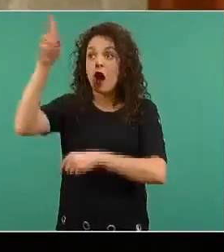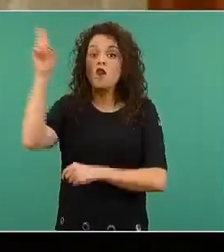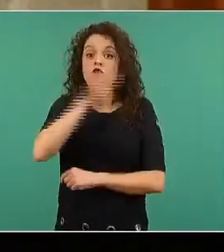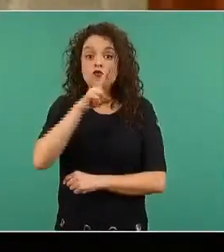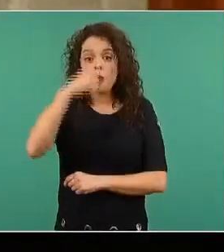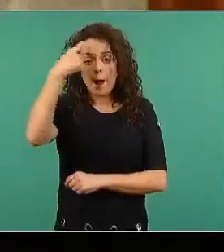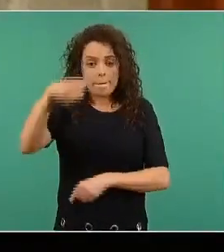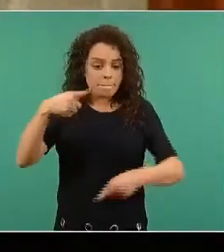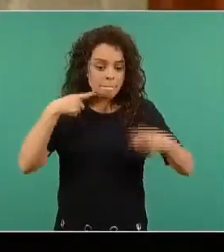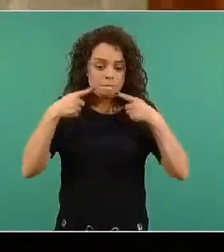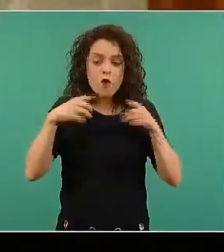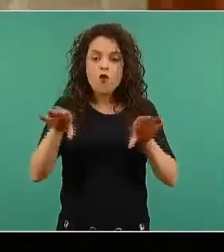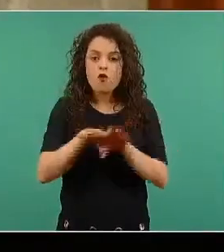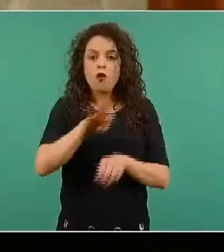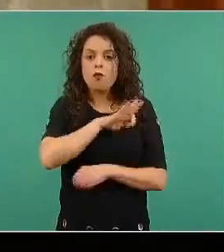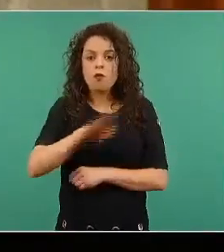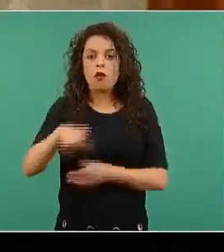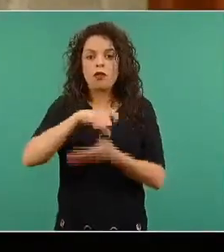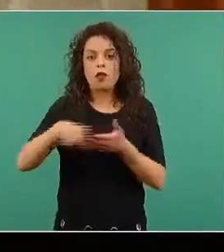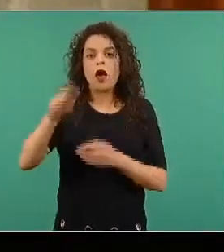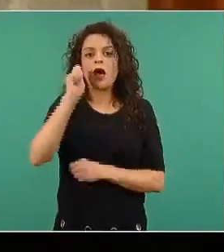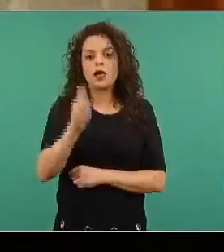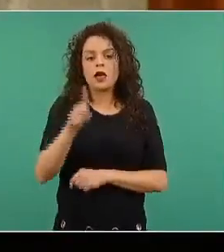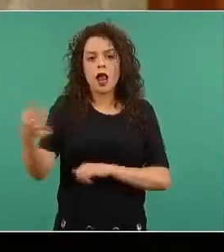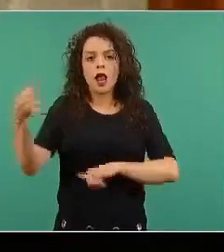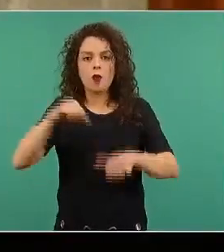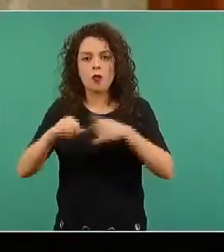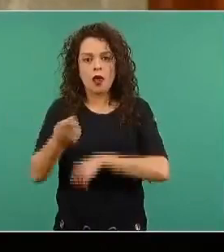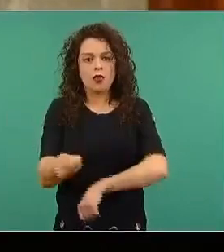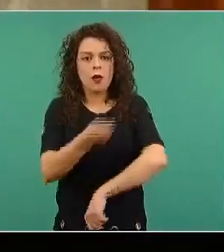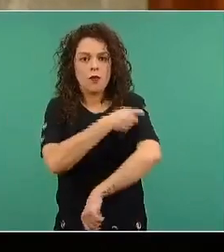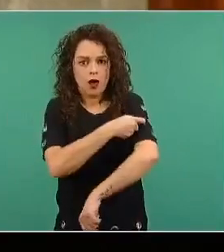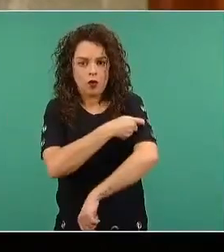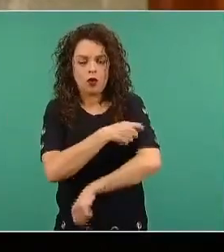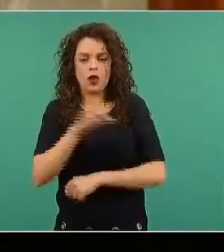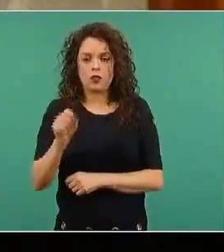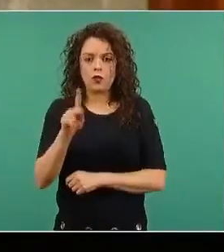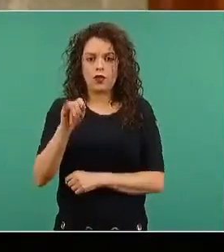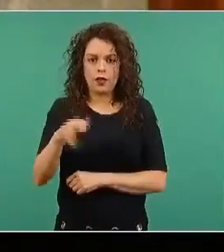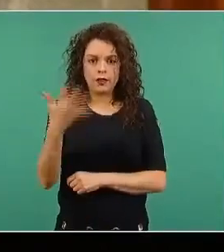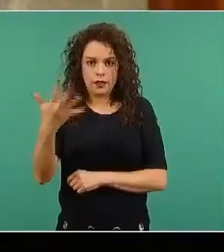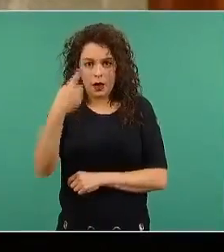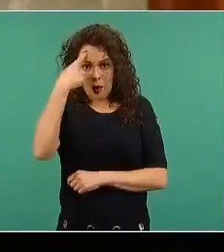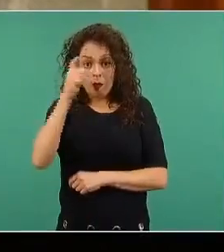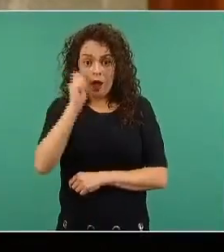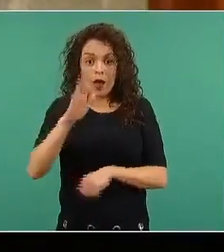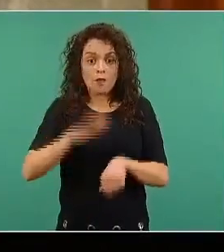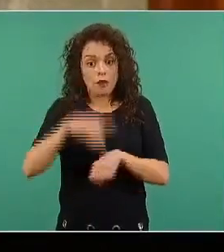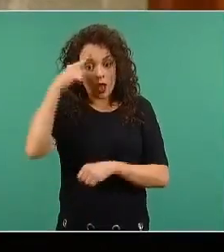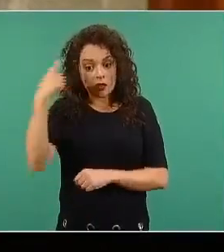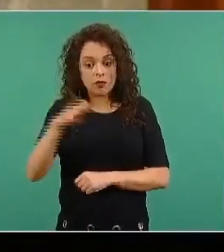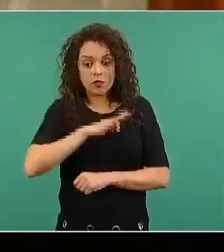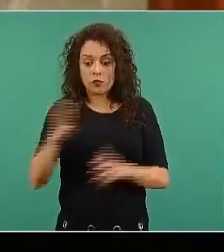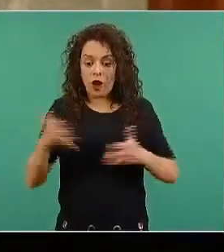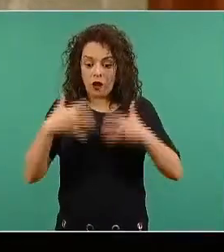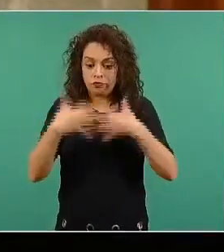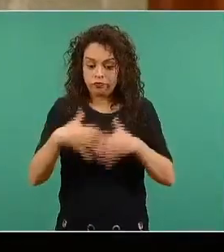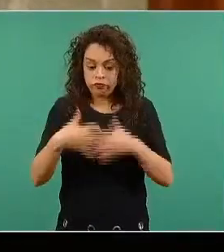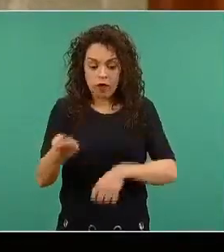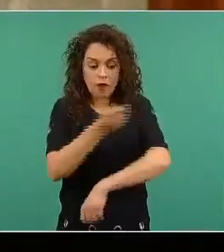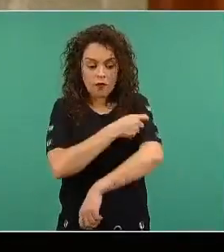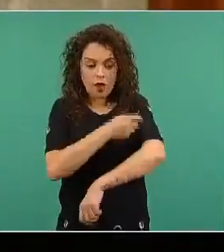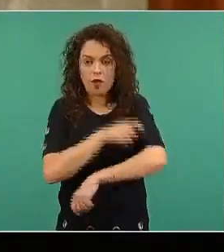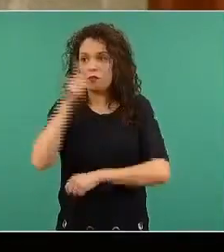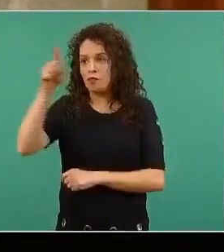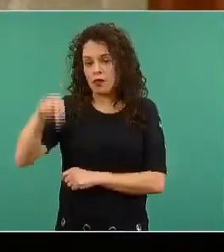vacunas del laboratorio Gamaleya, la vacuna Sputnik 5, y cómo podemos facilitar la producción de vacunas en Nuevo León. De concretarse,